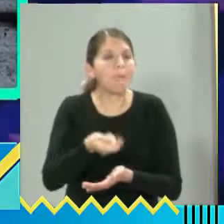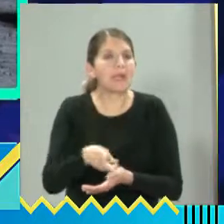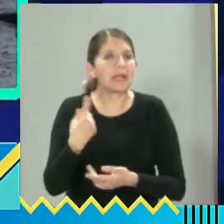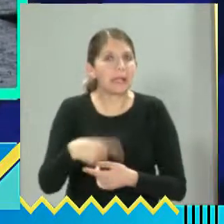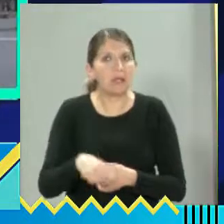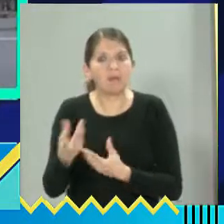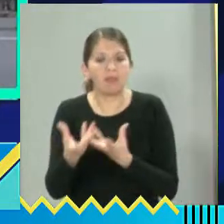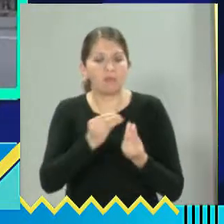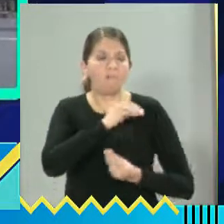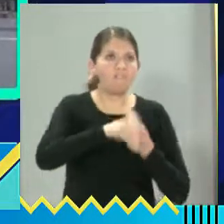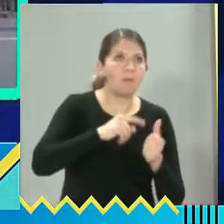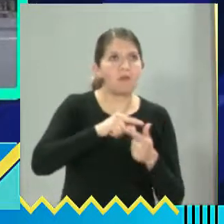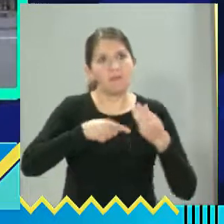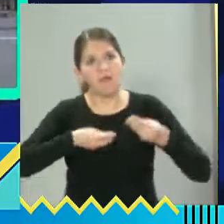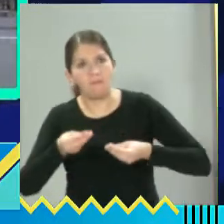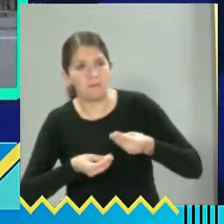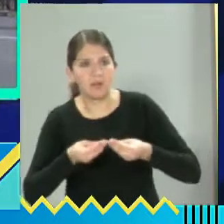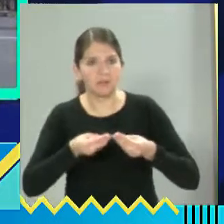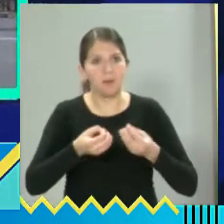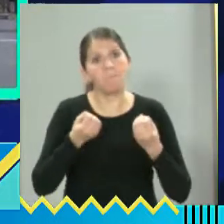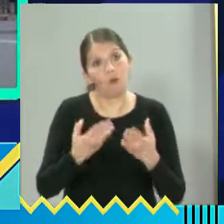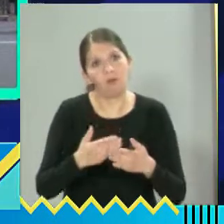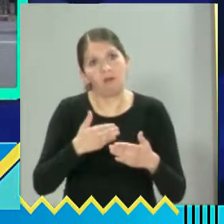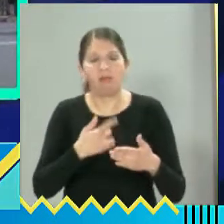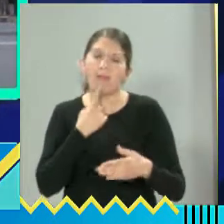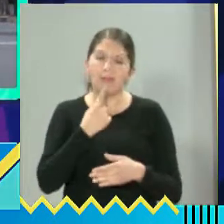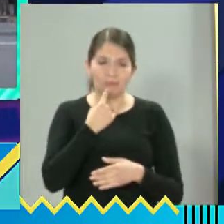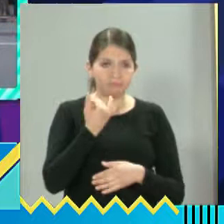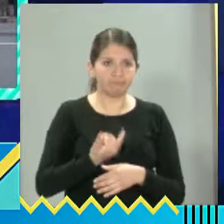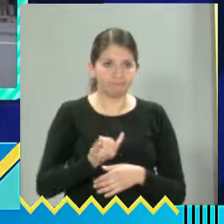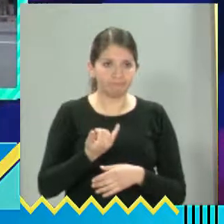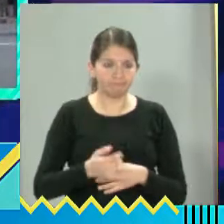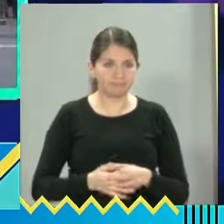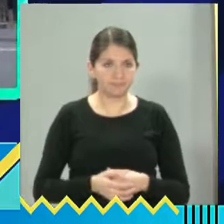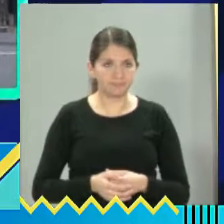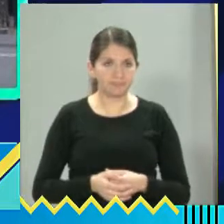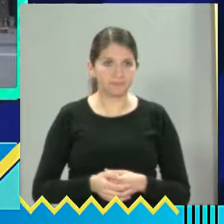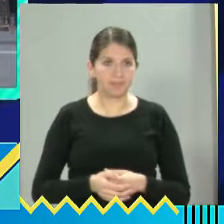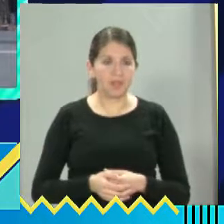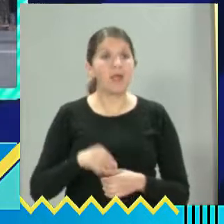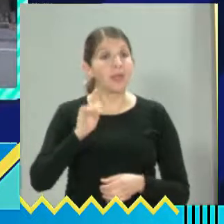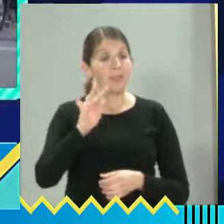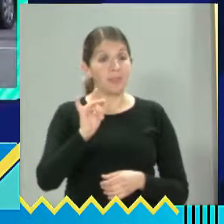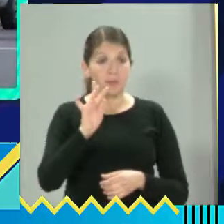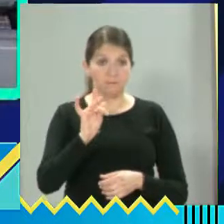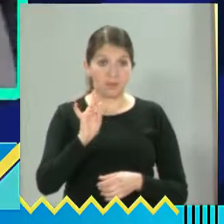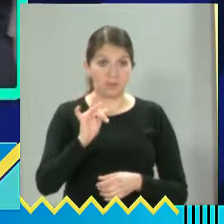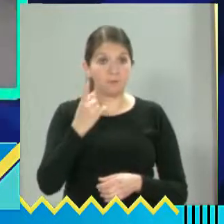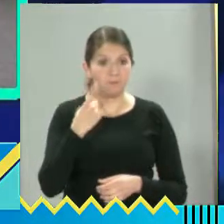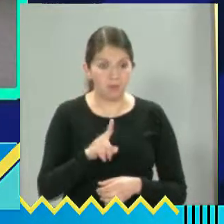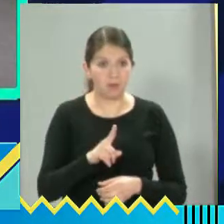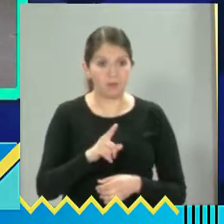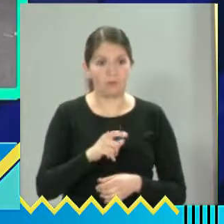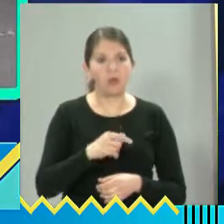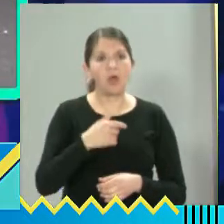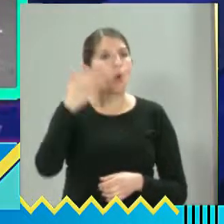para mantener a la empresa, dada esta incertidumbre, ¿no? Es muy difícil, pero si es algo que tiene el argentino es